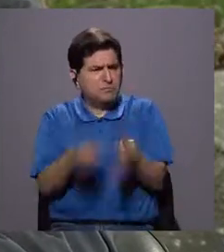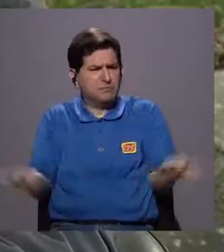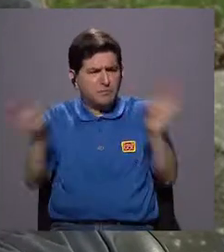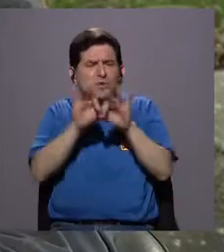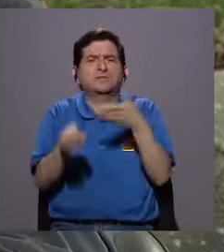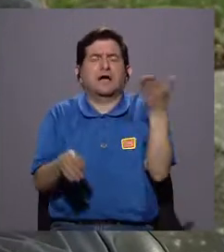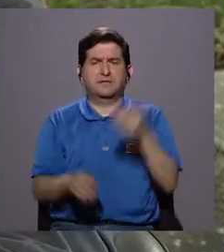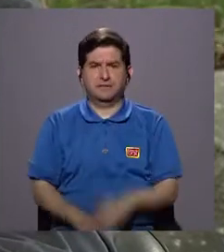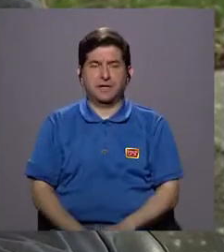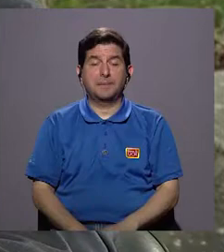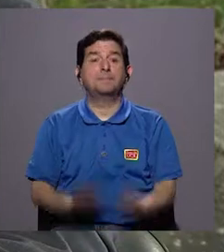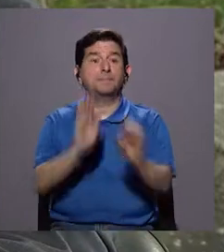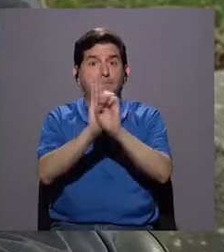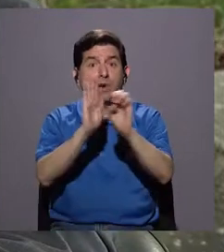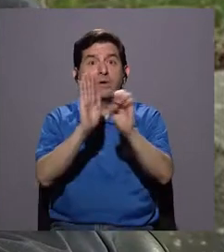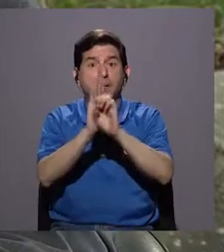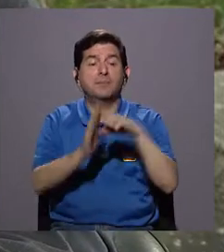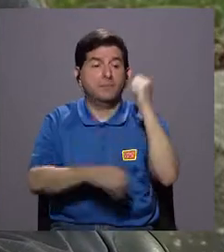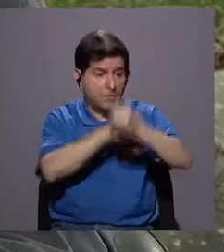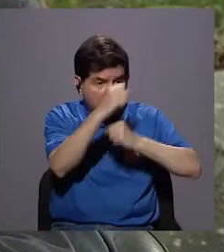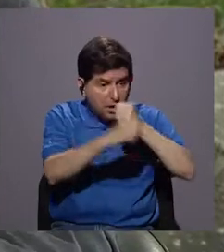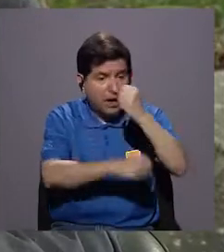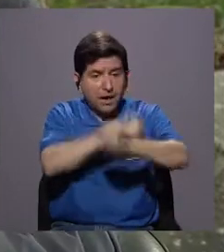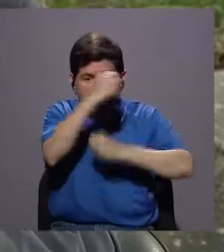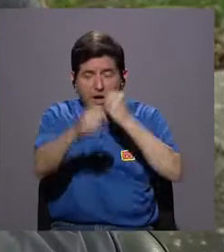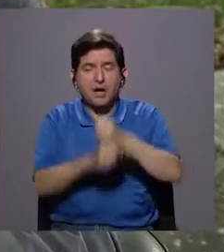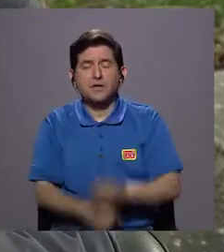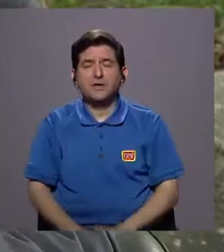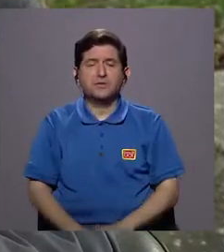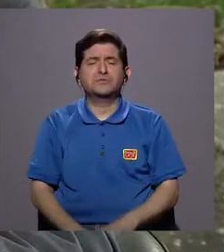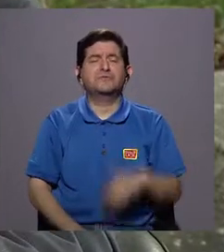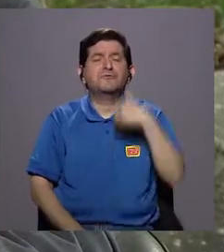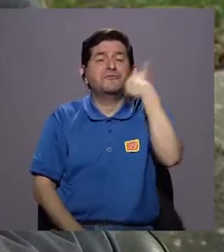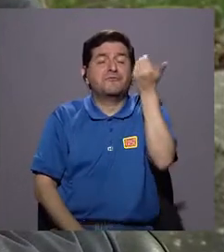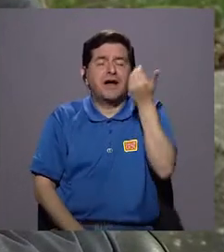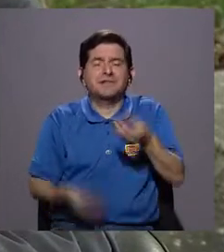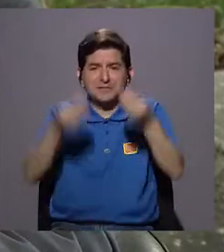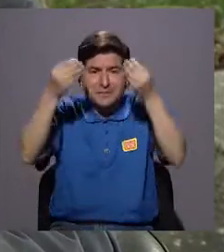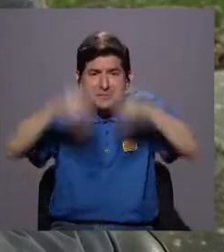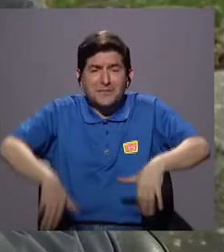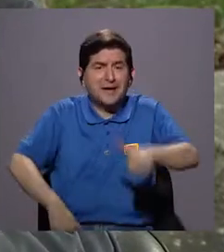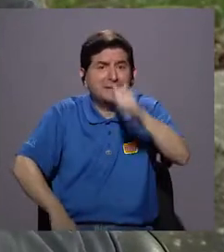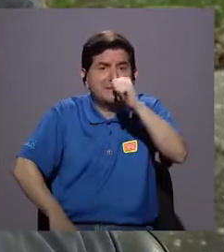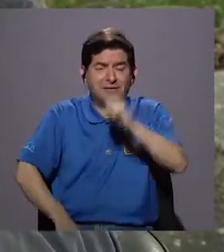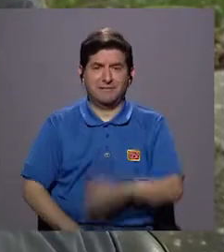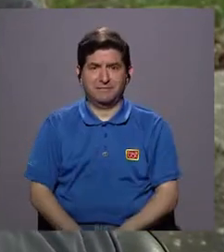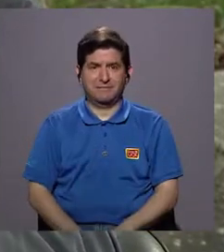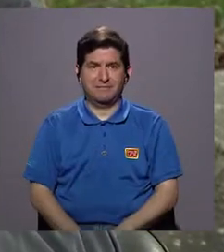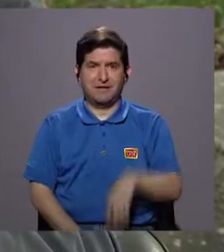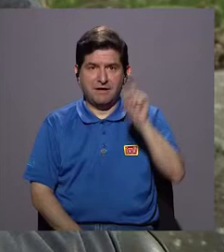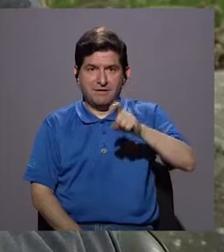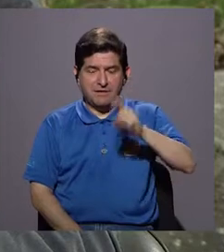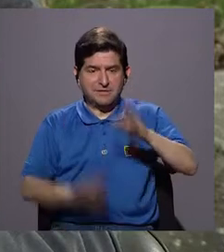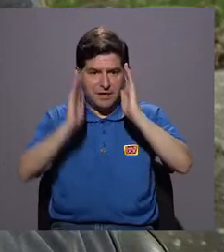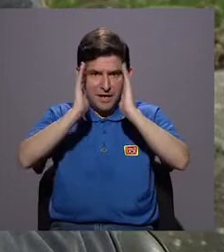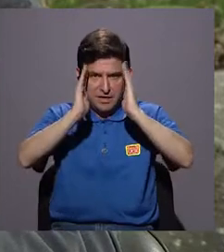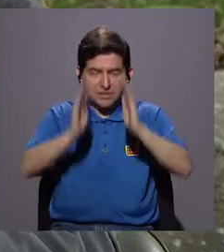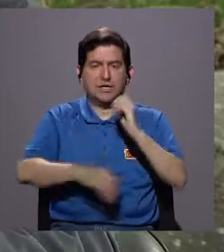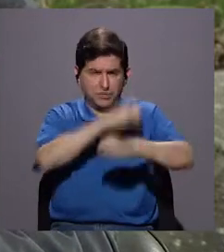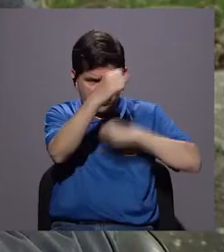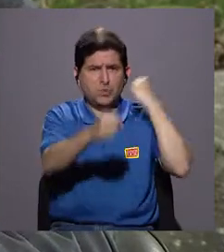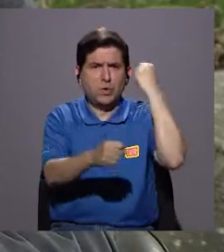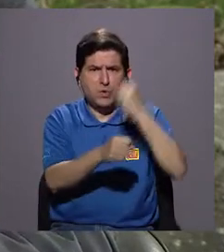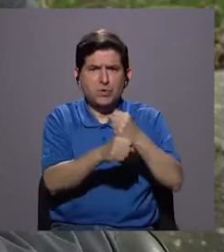importantes? Es importante, por ejemplo, porque con la edad nos deshidratamos muy fácilmente. Entonces, hay que estar atentos también porque con la edad